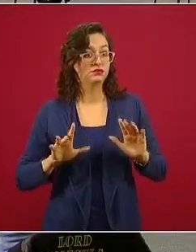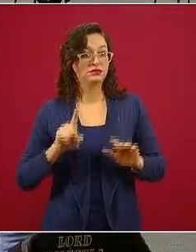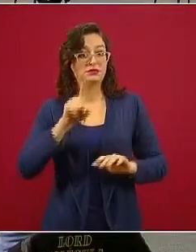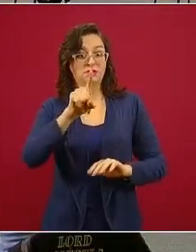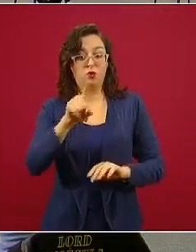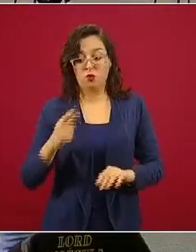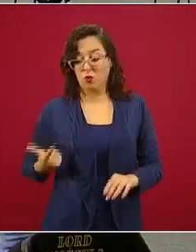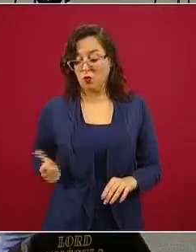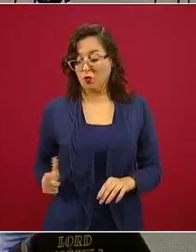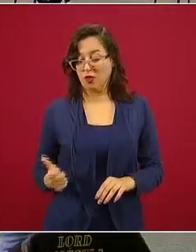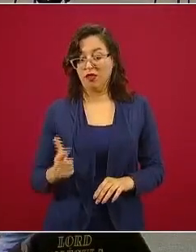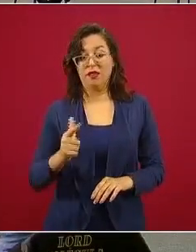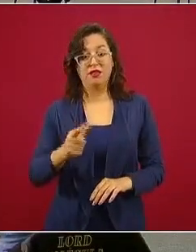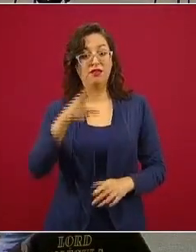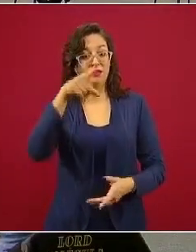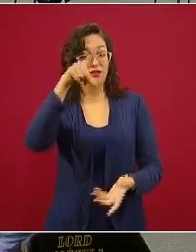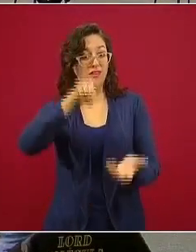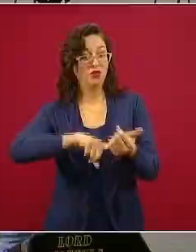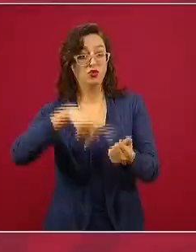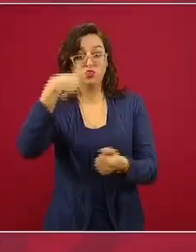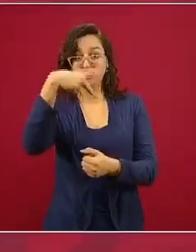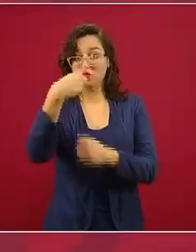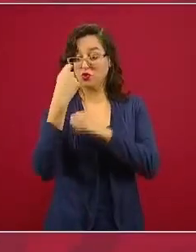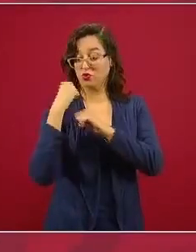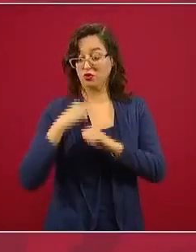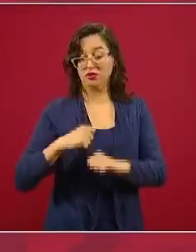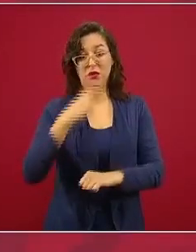12 años en el cargo